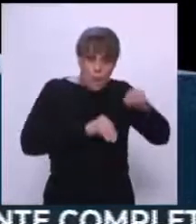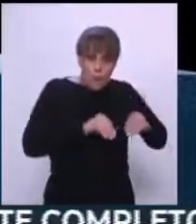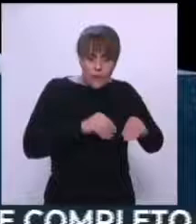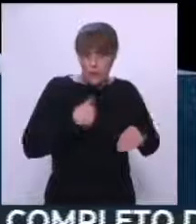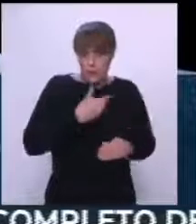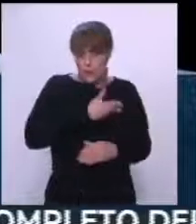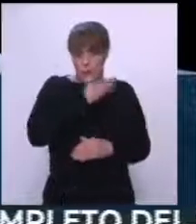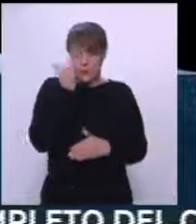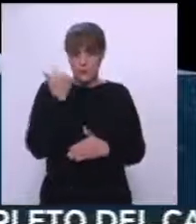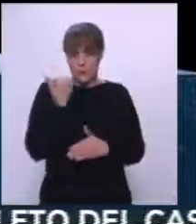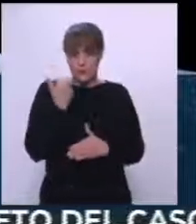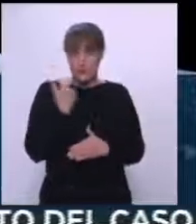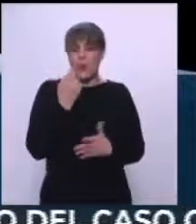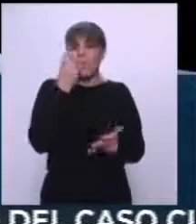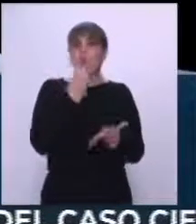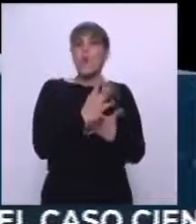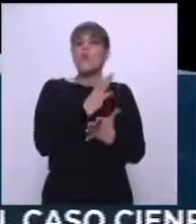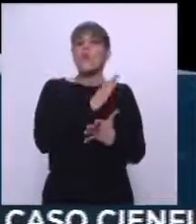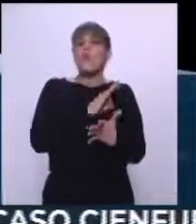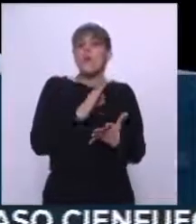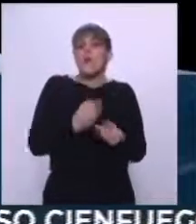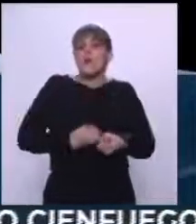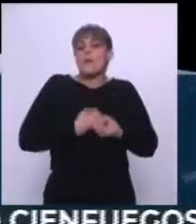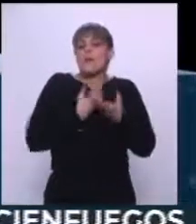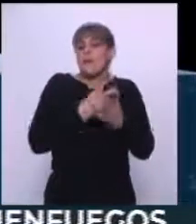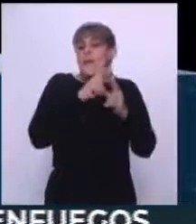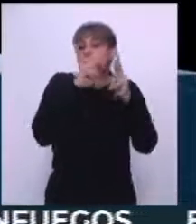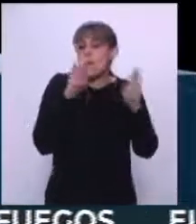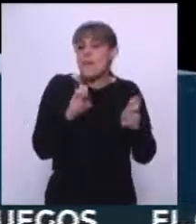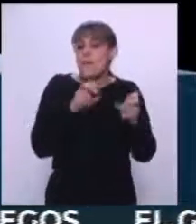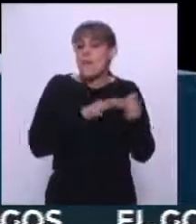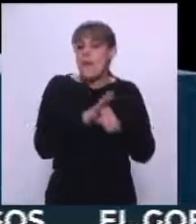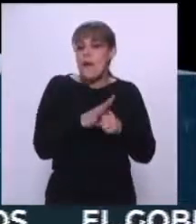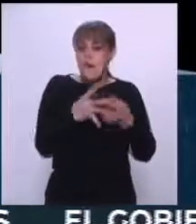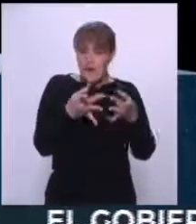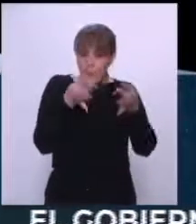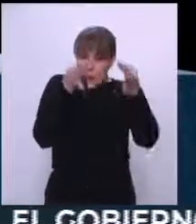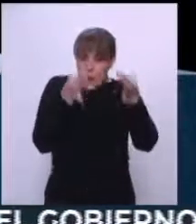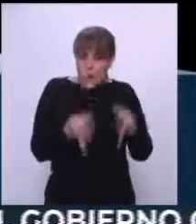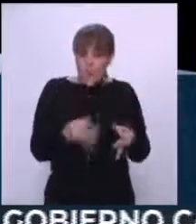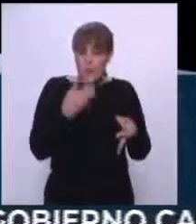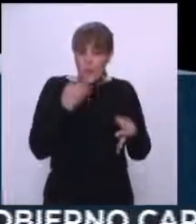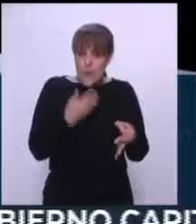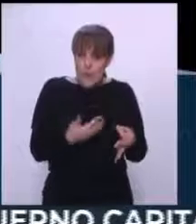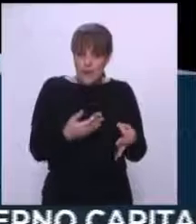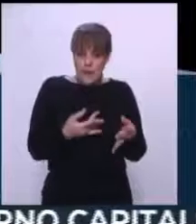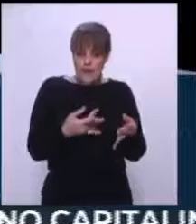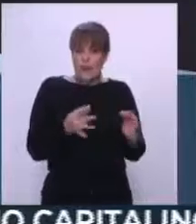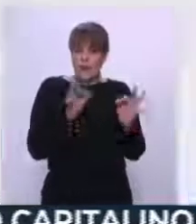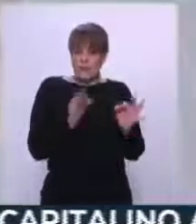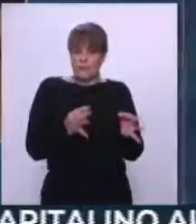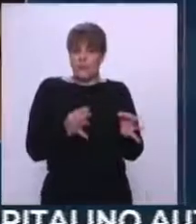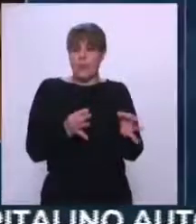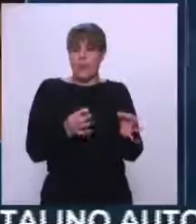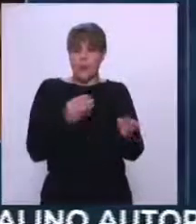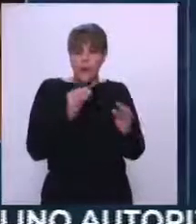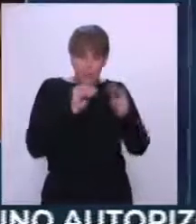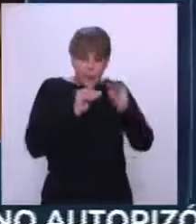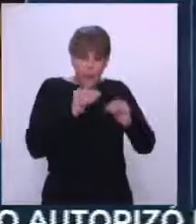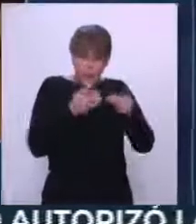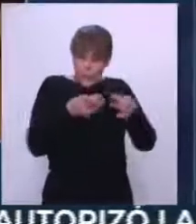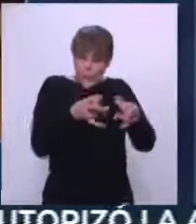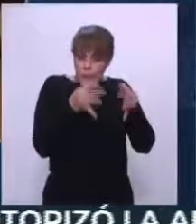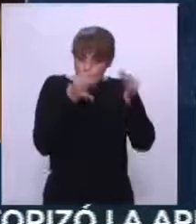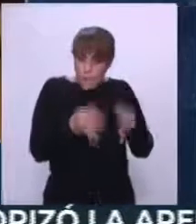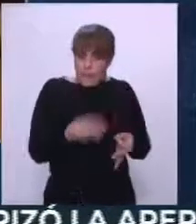Realmente solamente puedo hablar de la calidad del documento que se envió. En realidad no lo sé. Por un